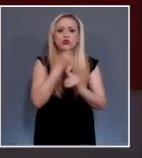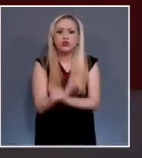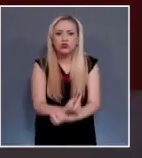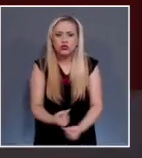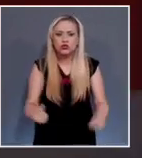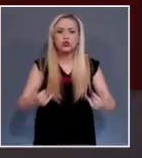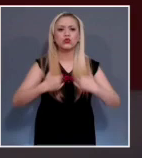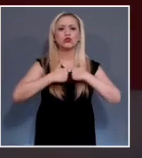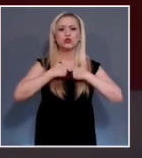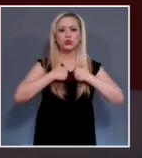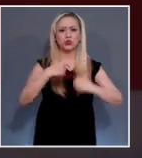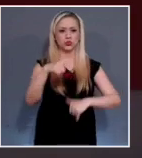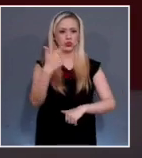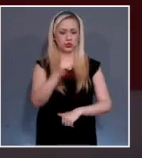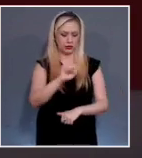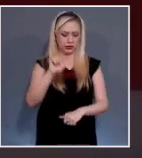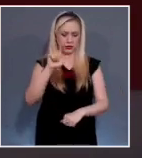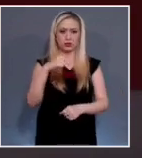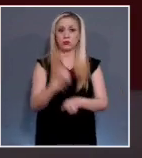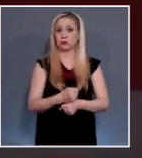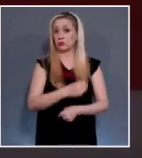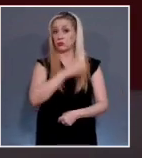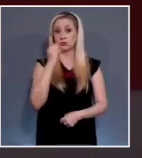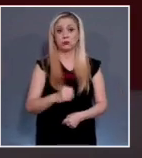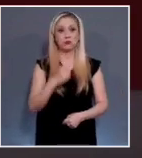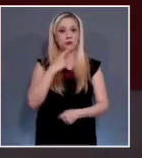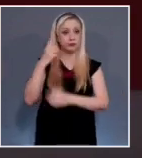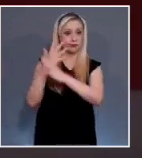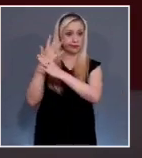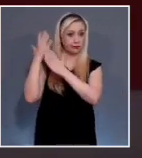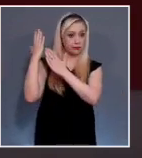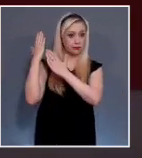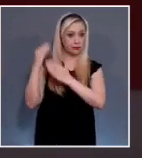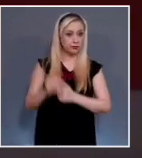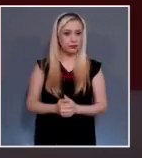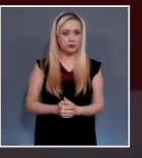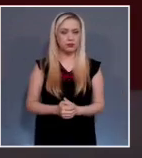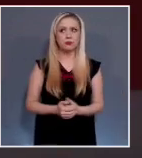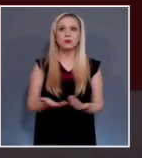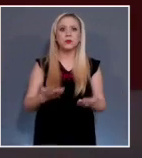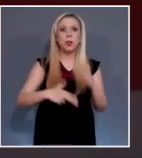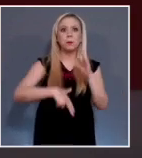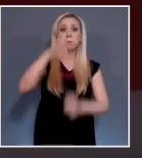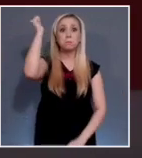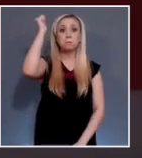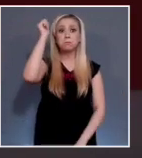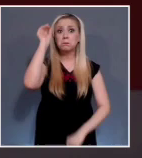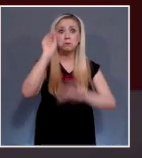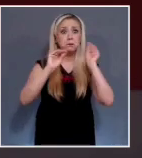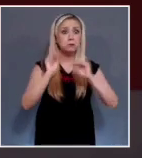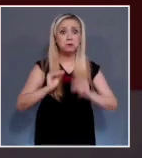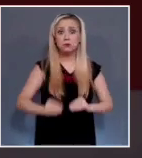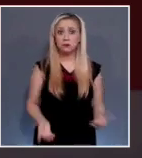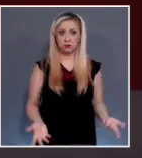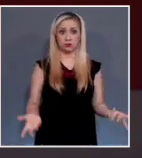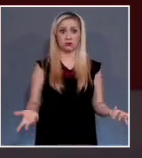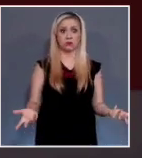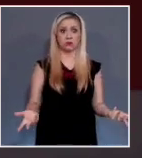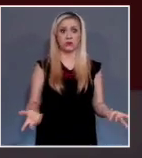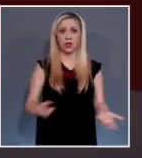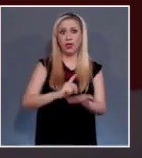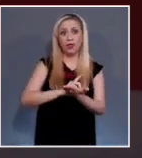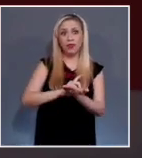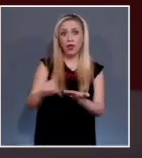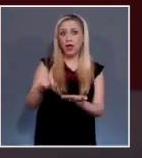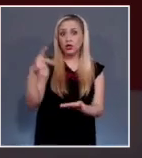Adolescencia, señaló: ustedes van a ver que hay una ausencia estructural y esa ausencia tiene que ver con los derechos de